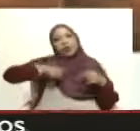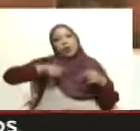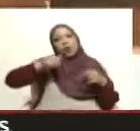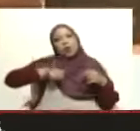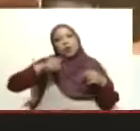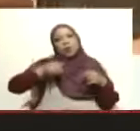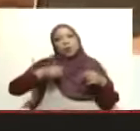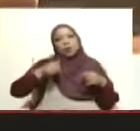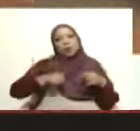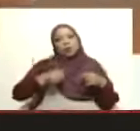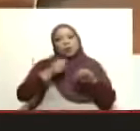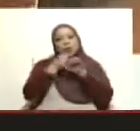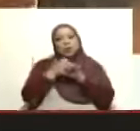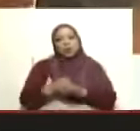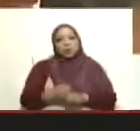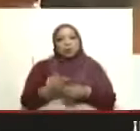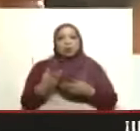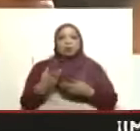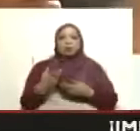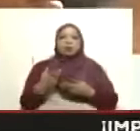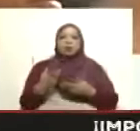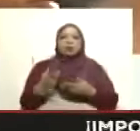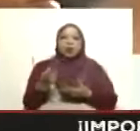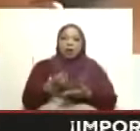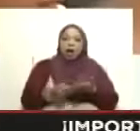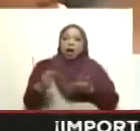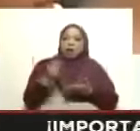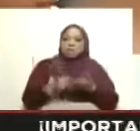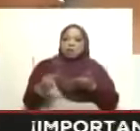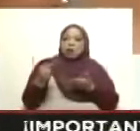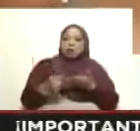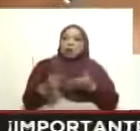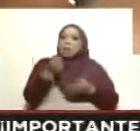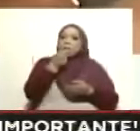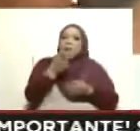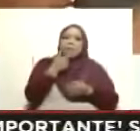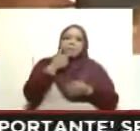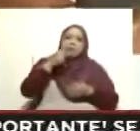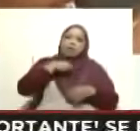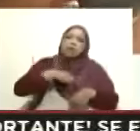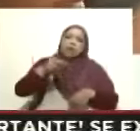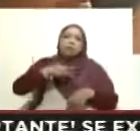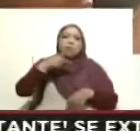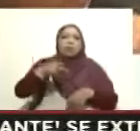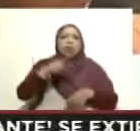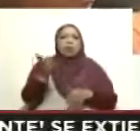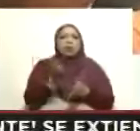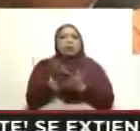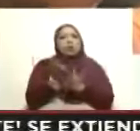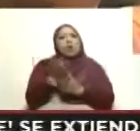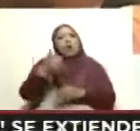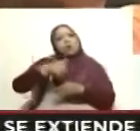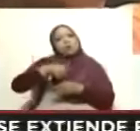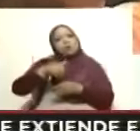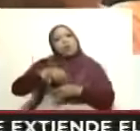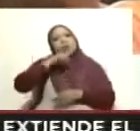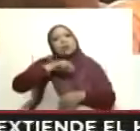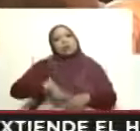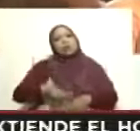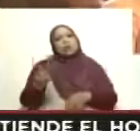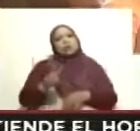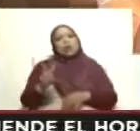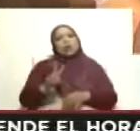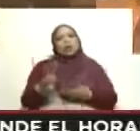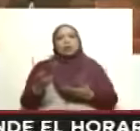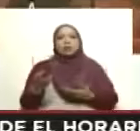hoy se escribe una página Maravillosa en la historia política en la historia electoral en la historia de